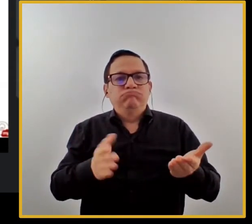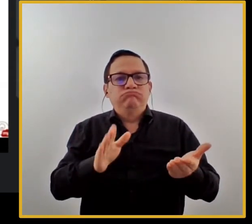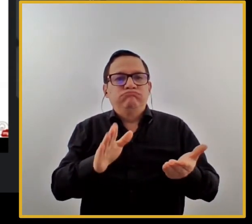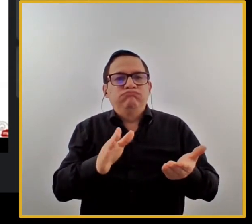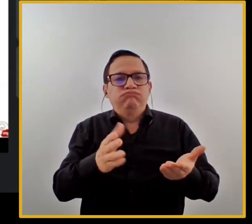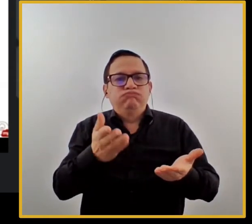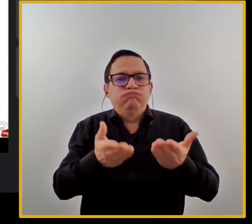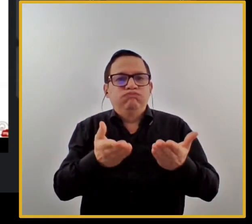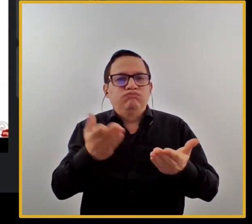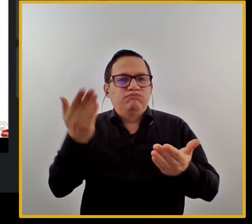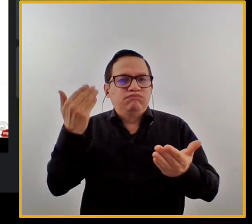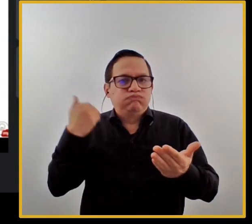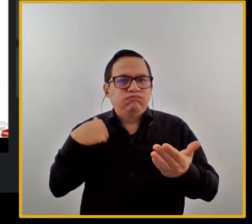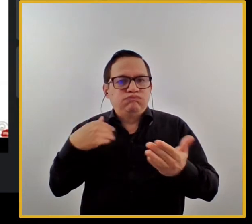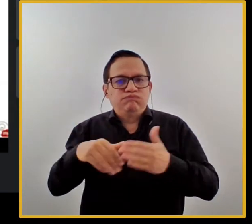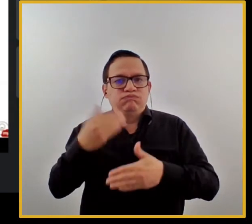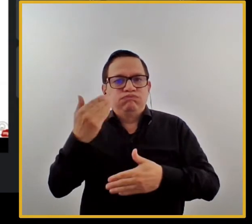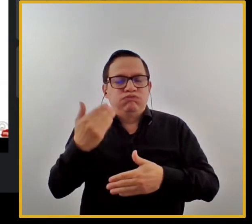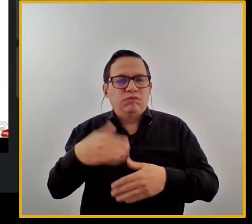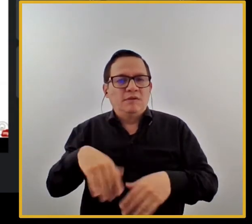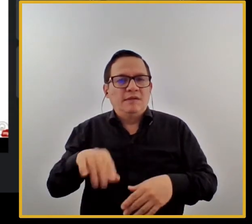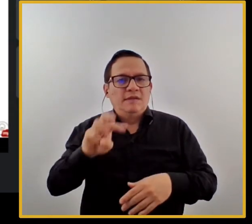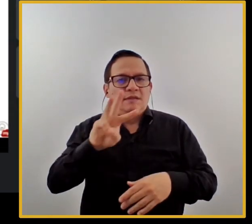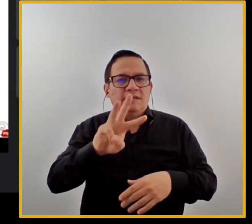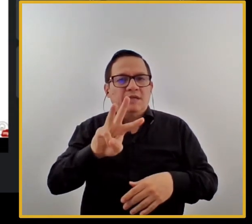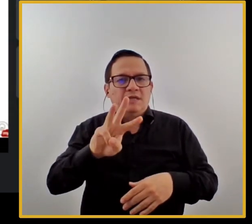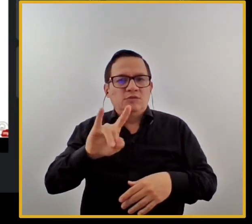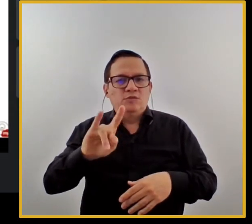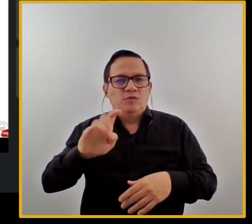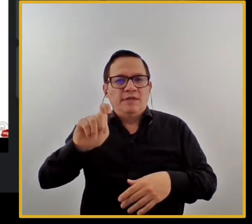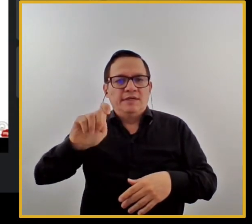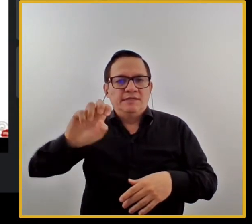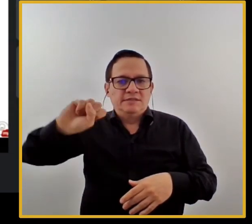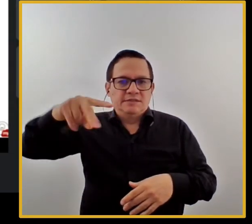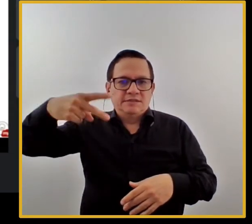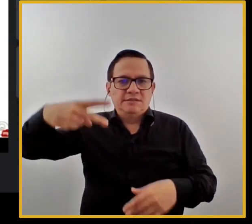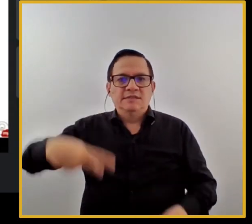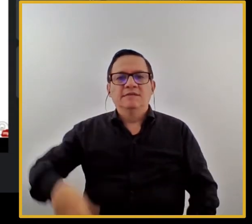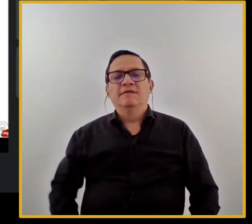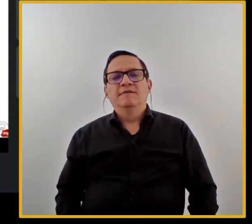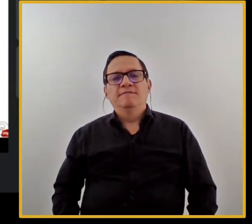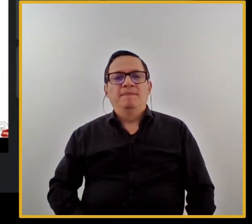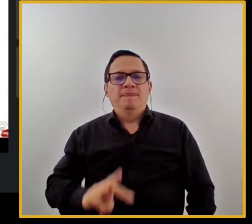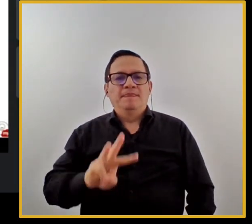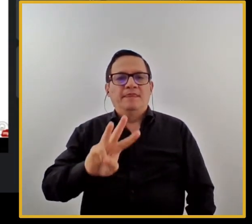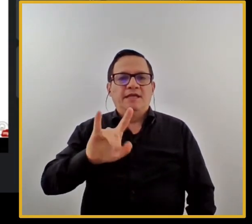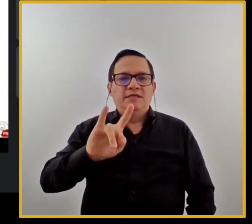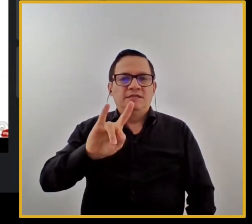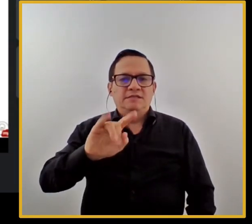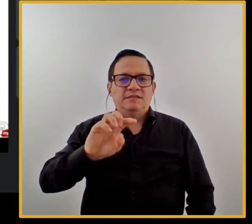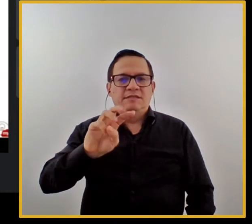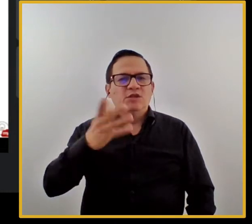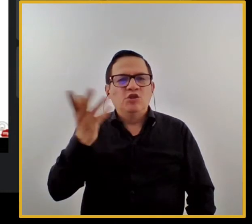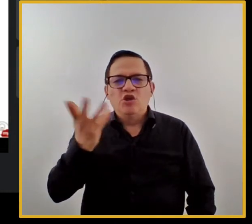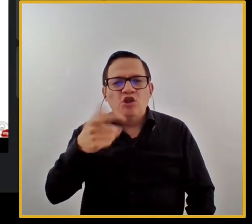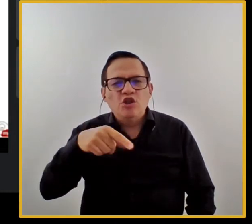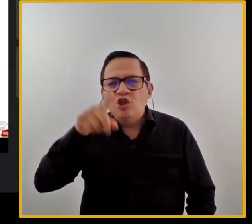al comienzo no era 3ux al cuadrado. 3ux al cuadrado, ¿me habla de